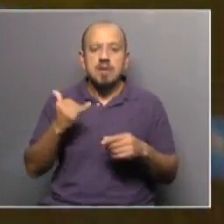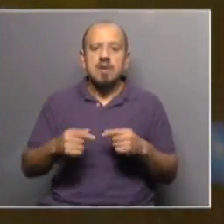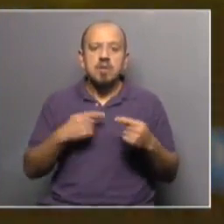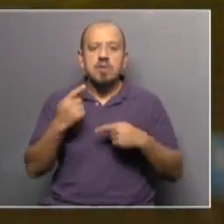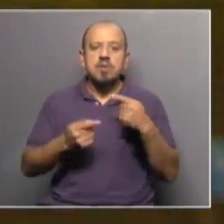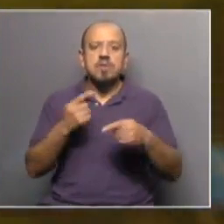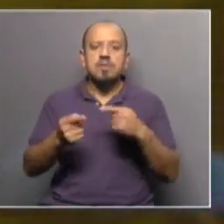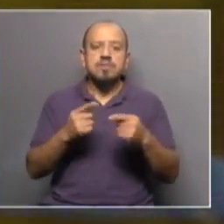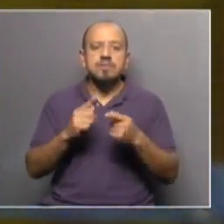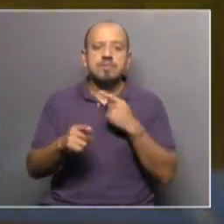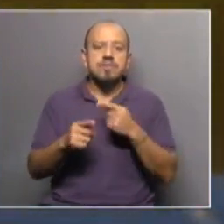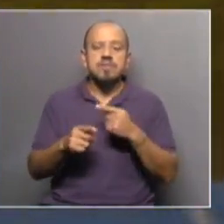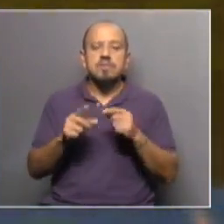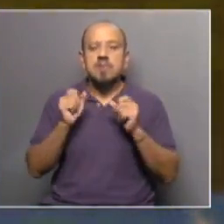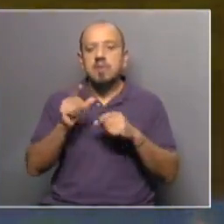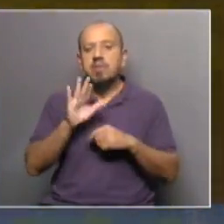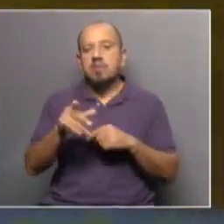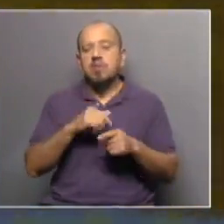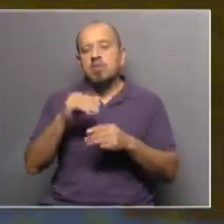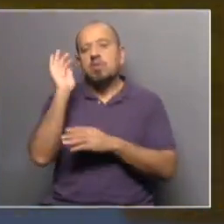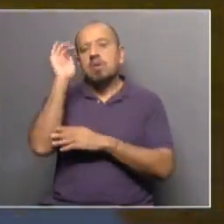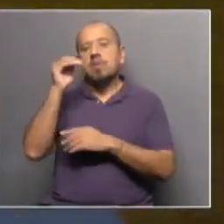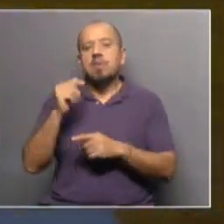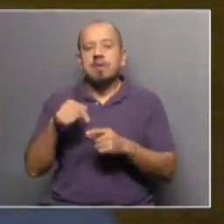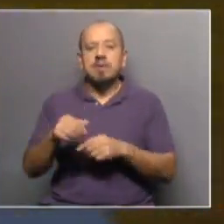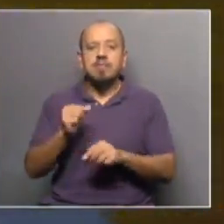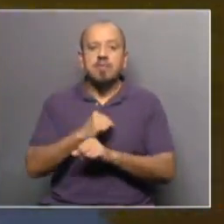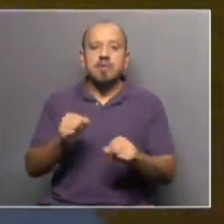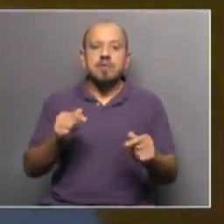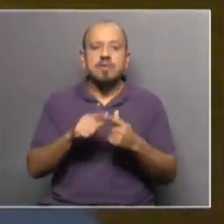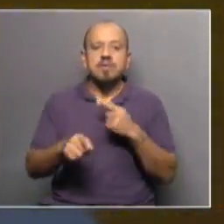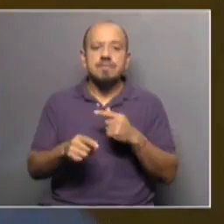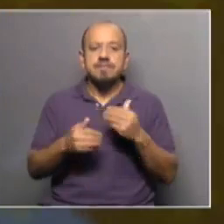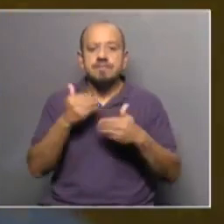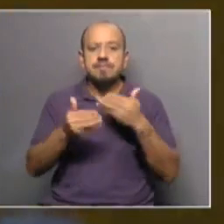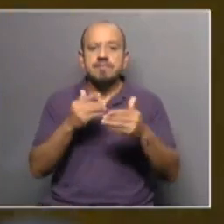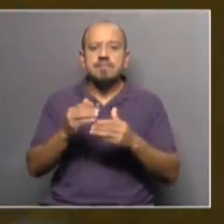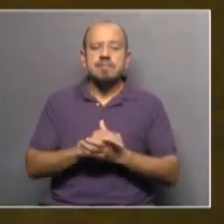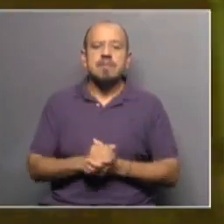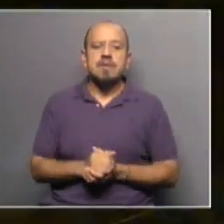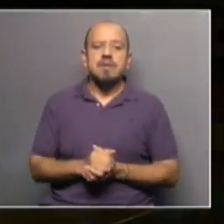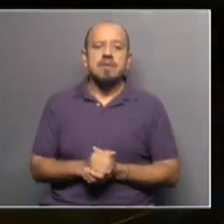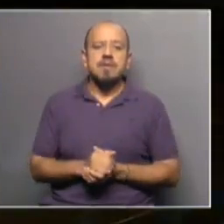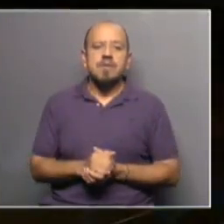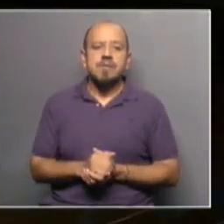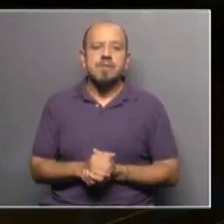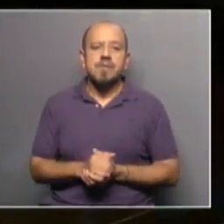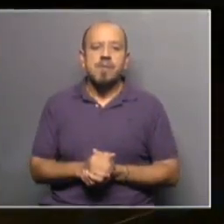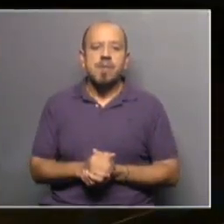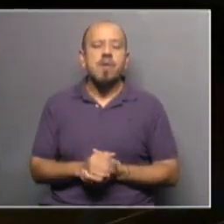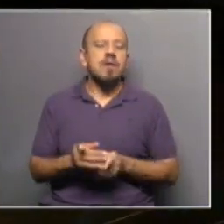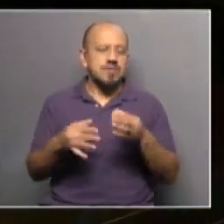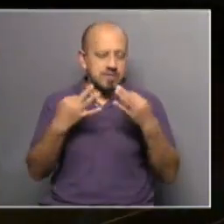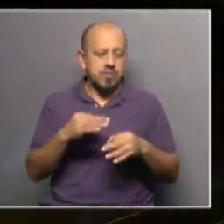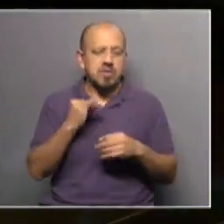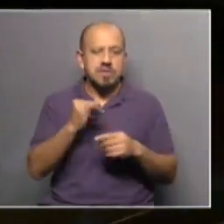eso depende del propio básquetbol, del propio ambiente para que puedan seguir desarrollándose y mejorando. Pero eso seguro va a pasar.